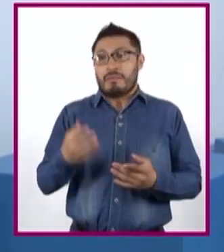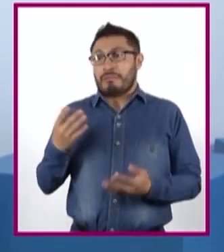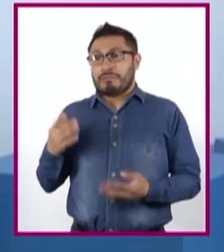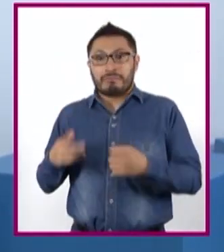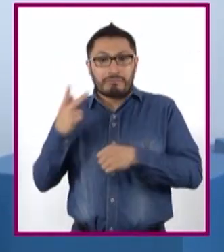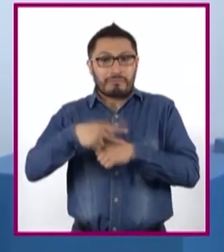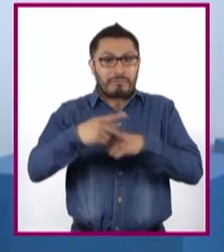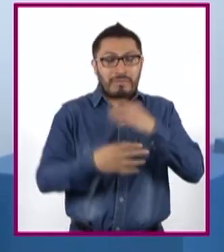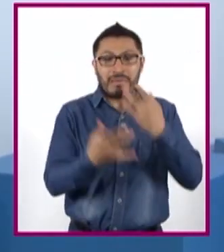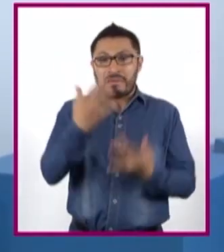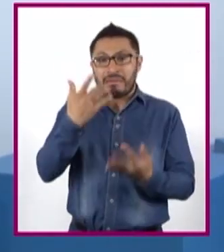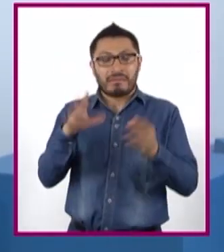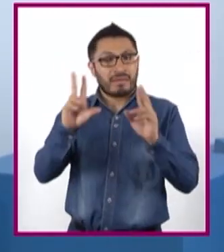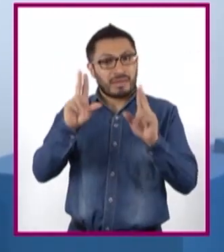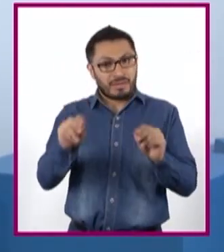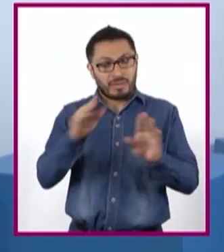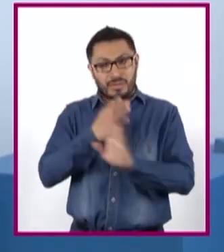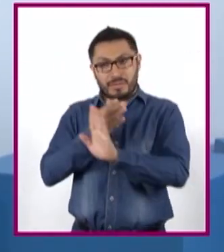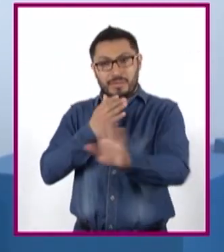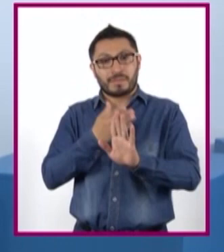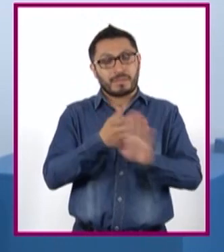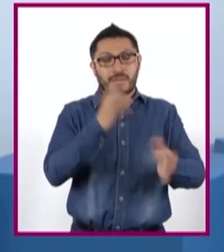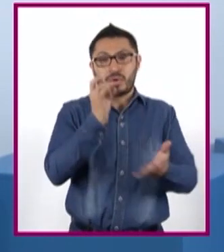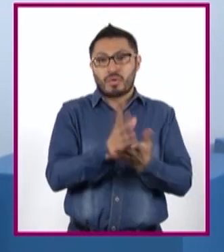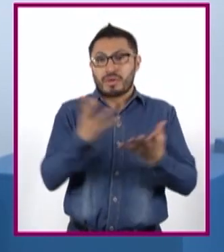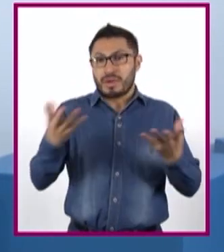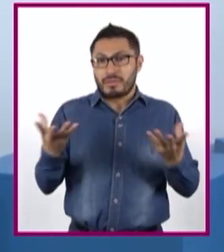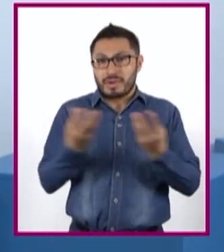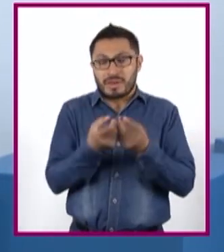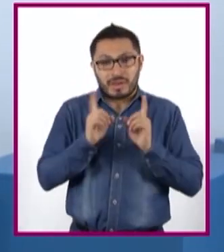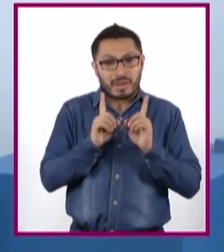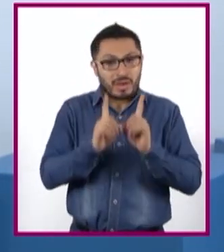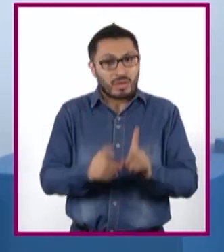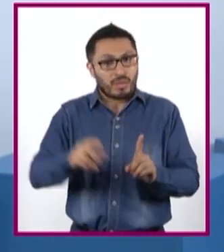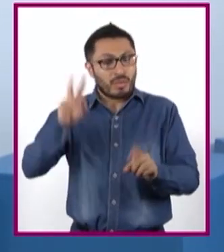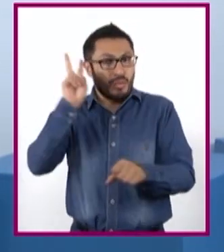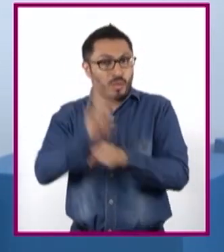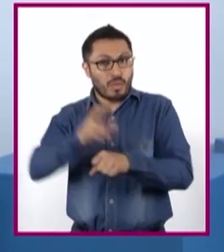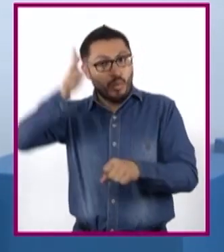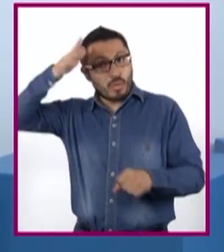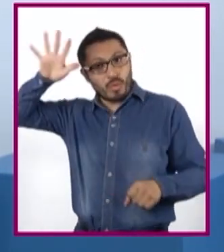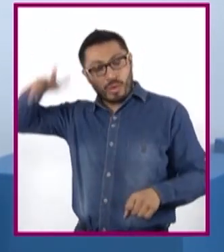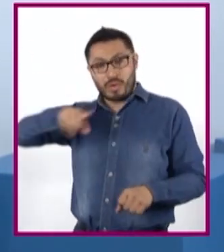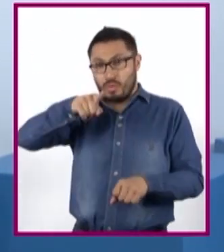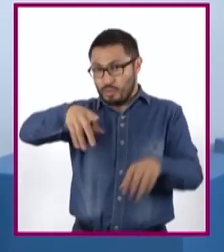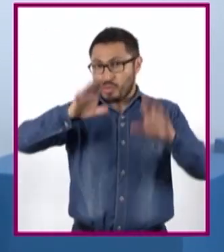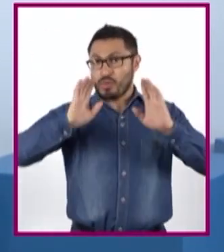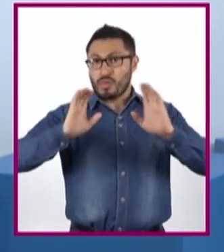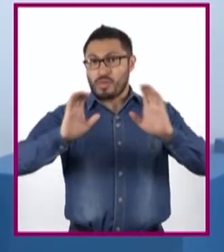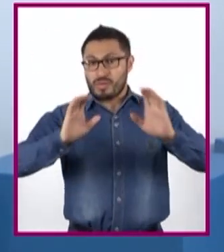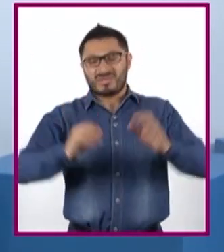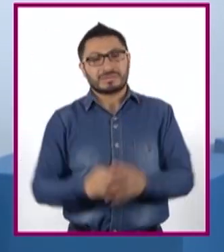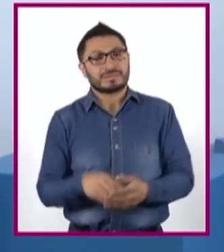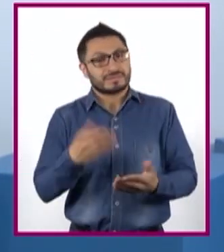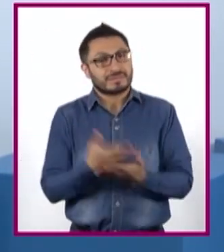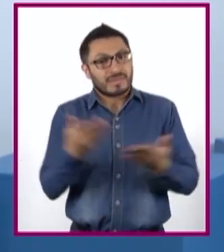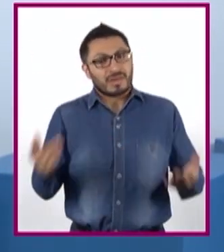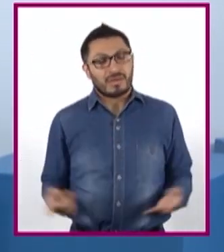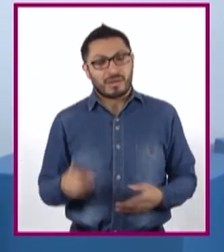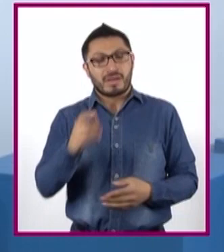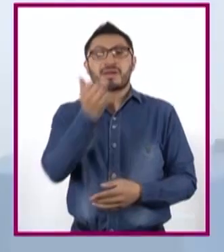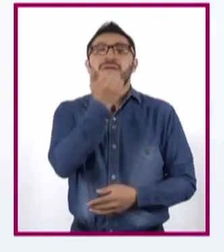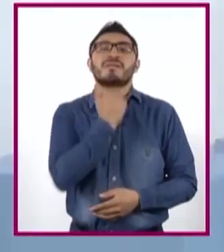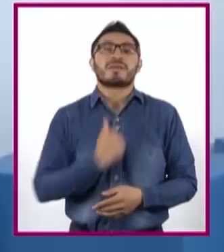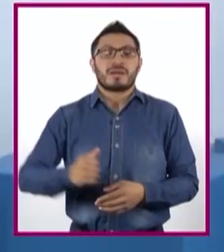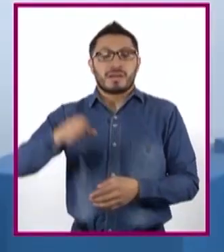cerca. Háganlo solo en compañía de un adulto. Sean cuidadosos. Encendemos el alcohol